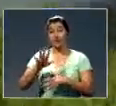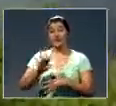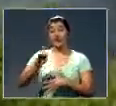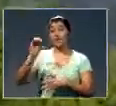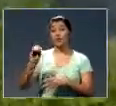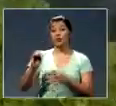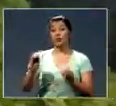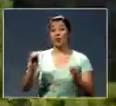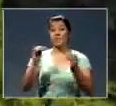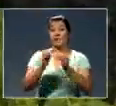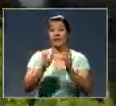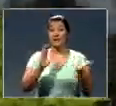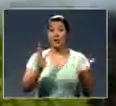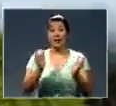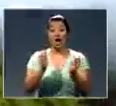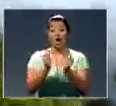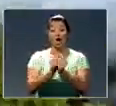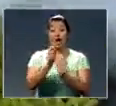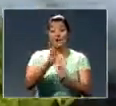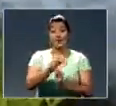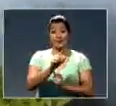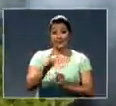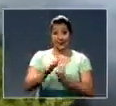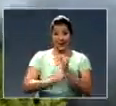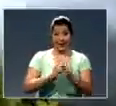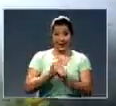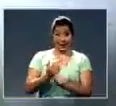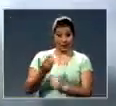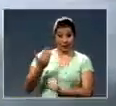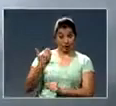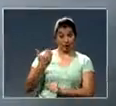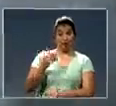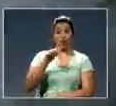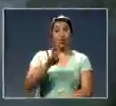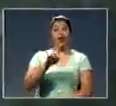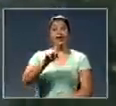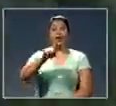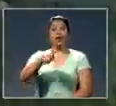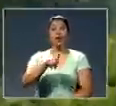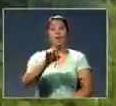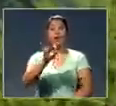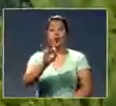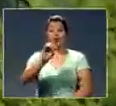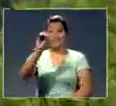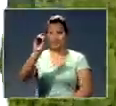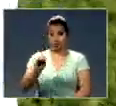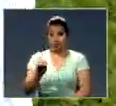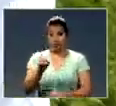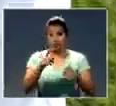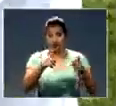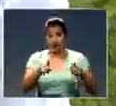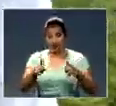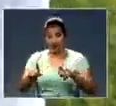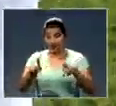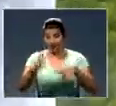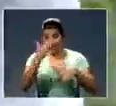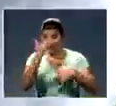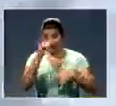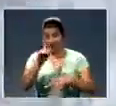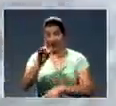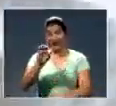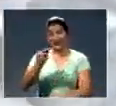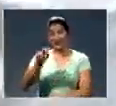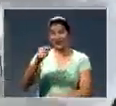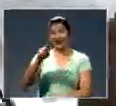185% respecto a la misma semana del año anterior. El 41.9% de la incidencia nacional de casos se concentra en